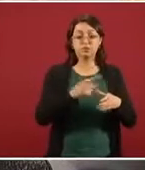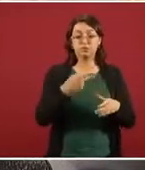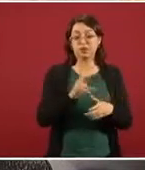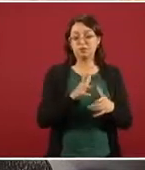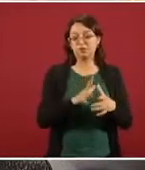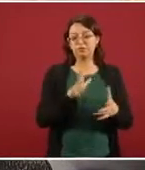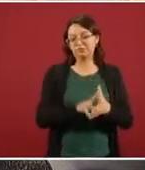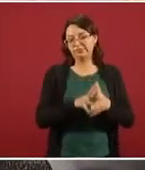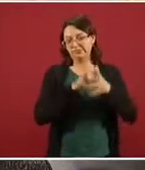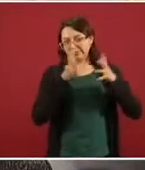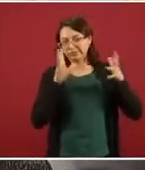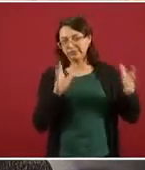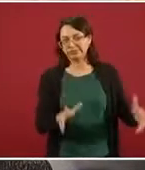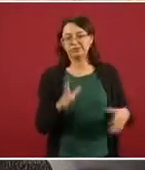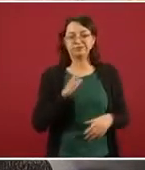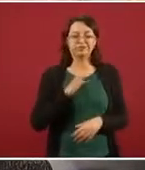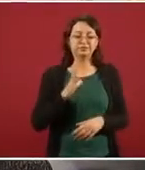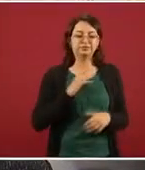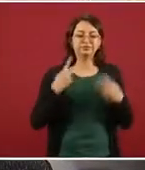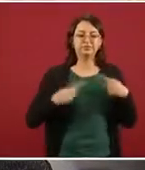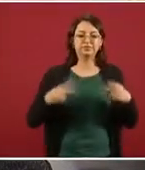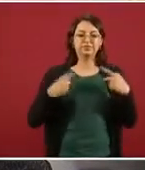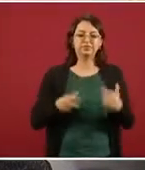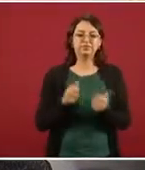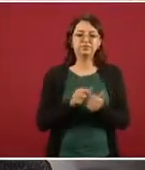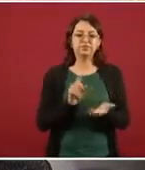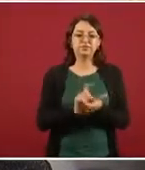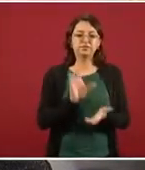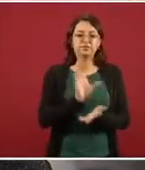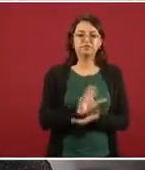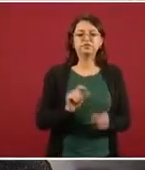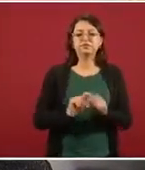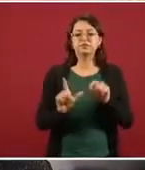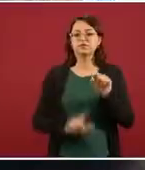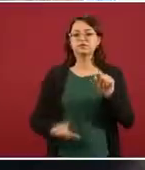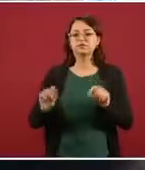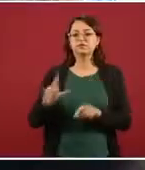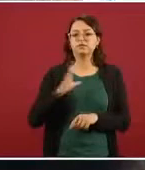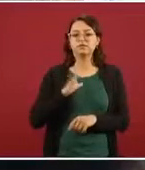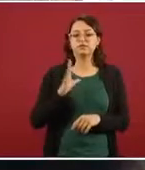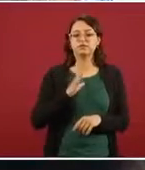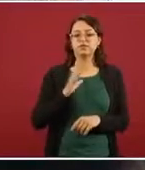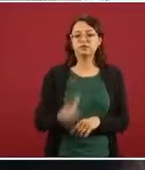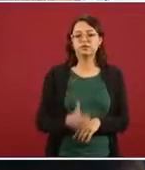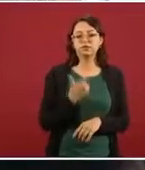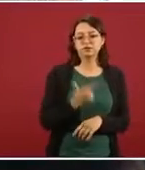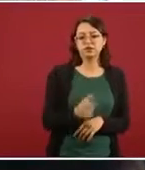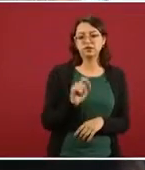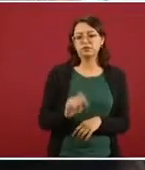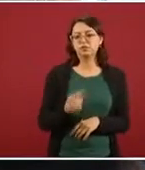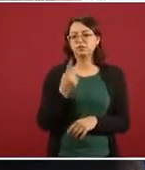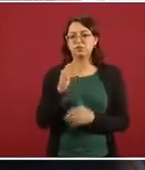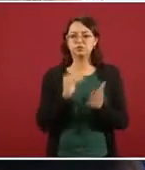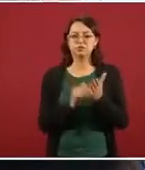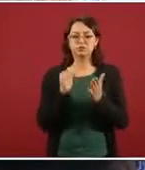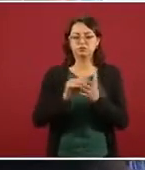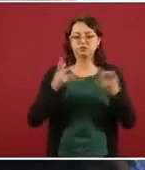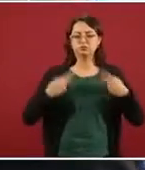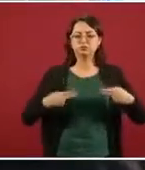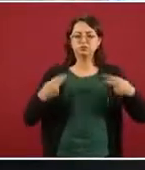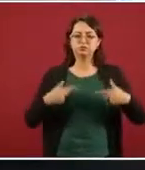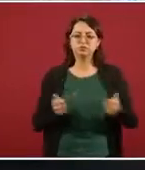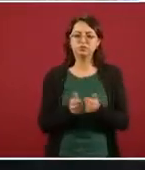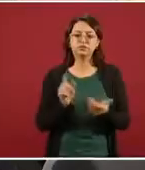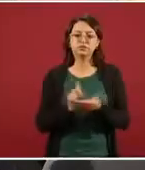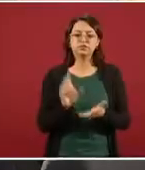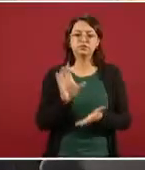personas, en este sentido, personas con discapacidad. En México tenemos a 7.1 millones de personas con discapacidad